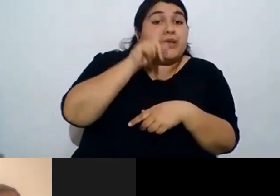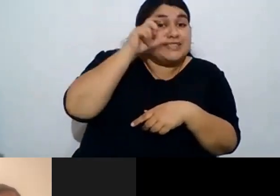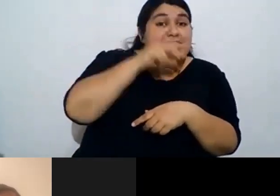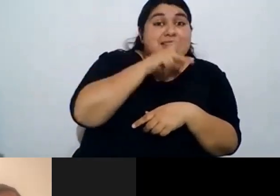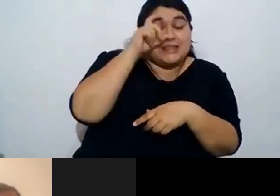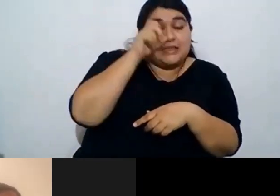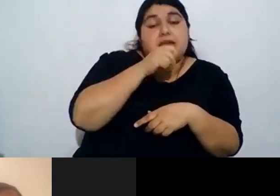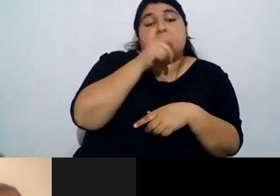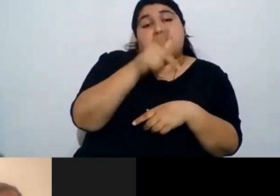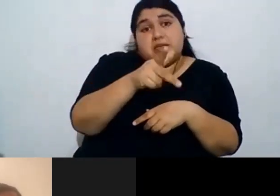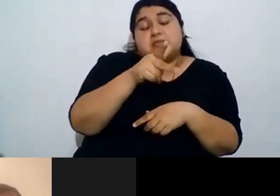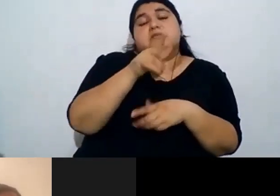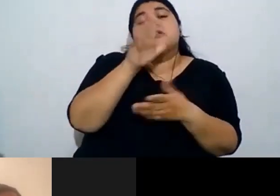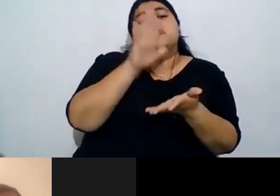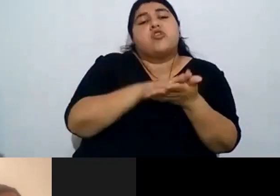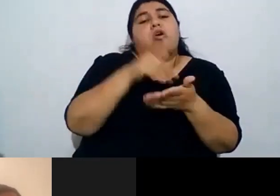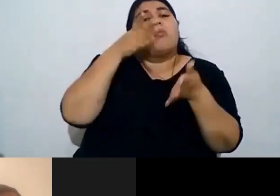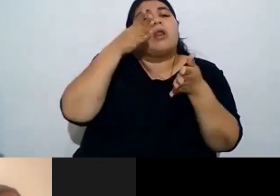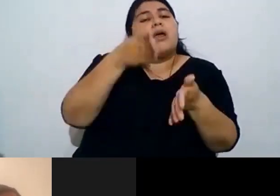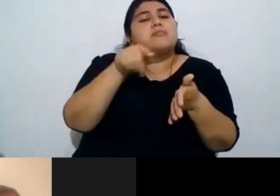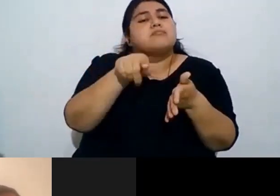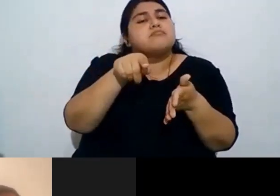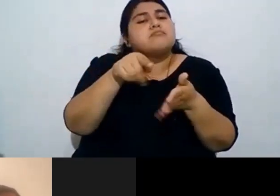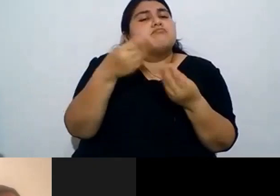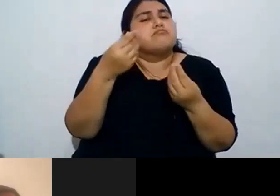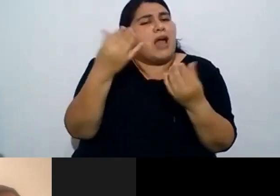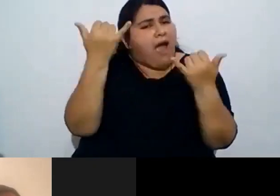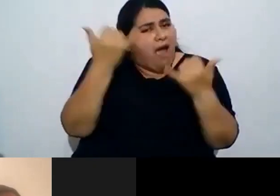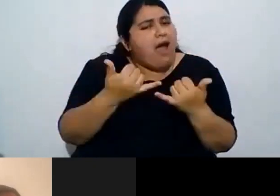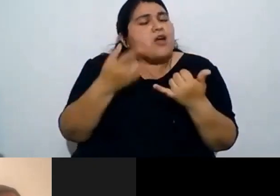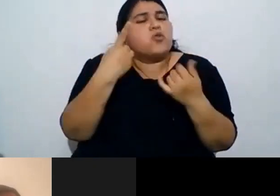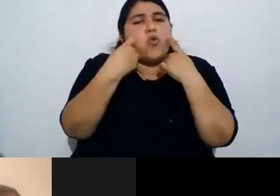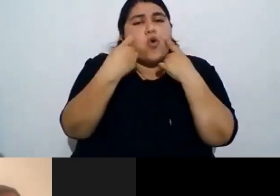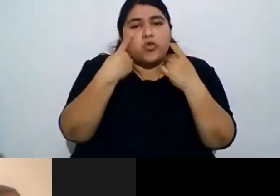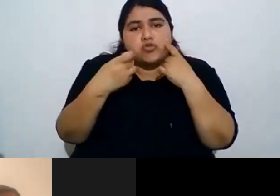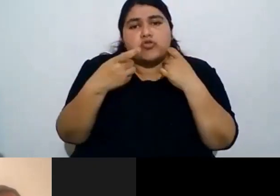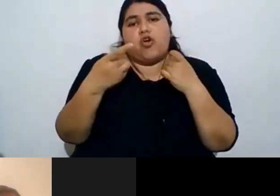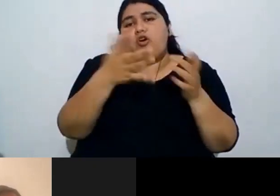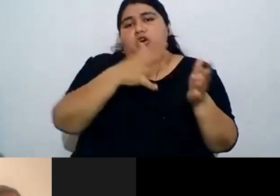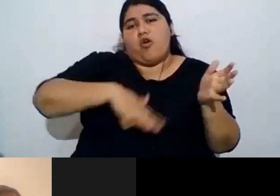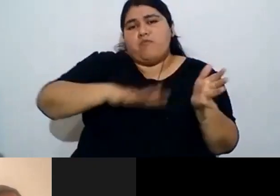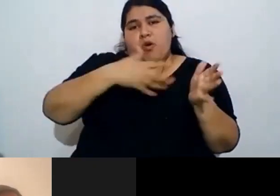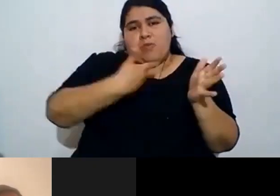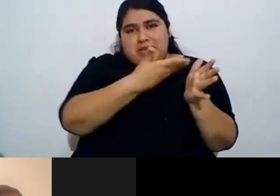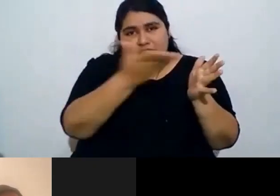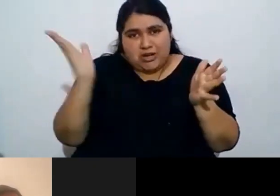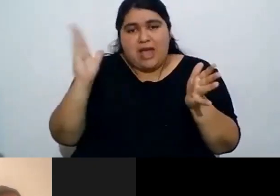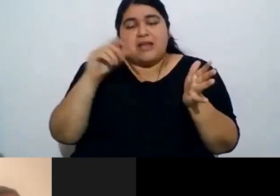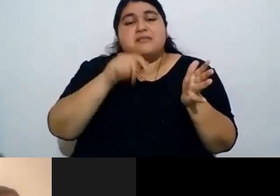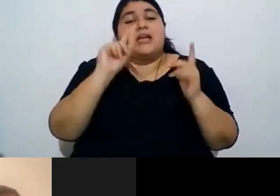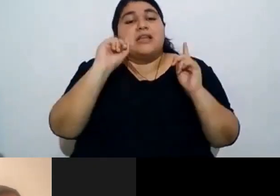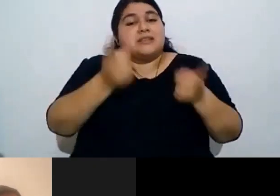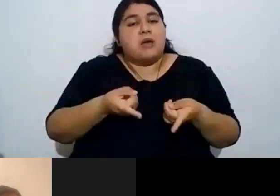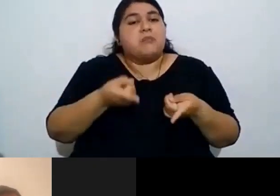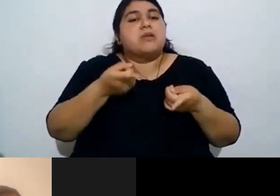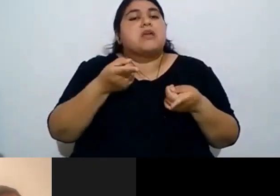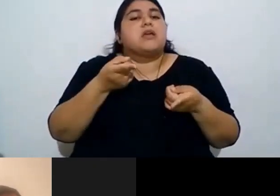la perspectiva de Foucault que hay un control poblacional, un control de